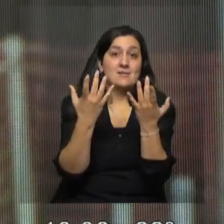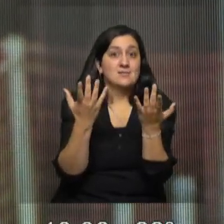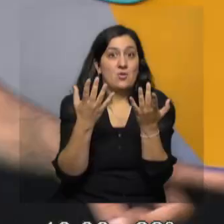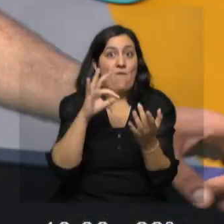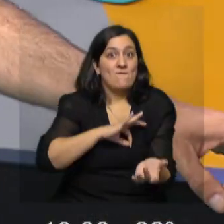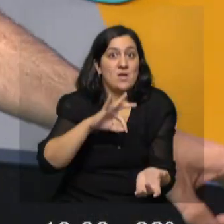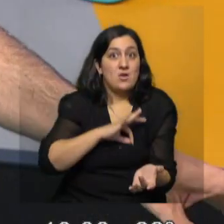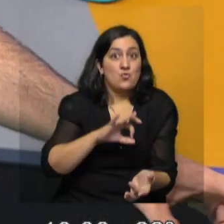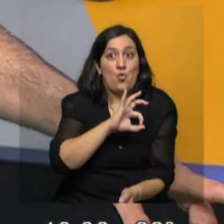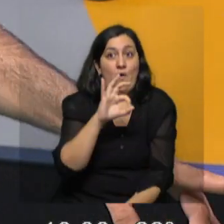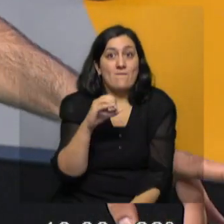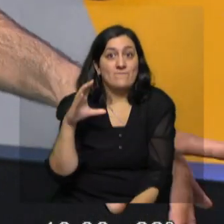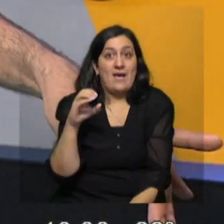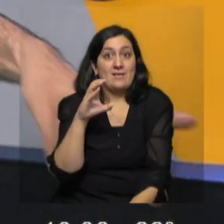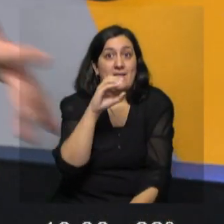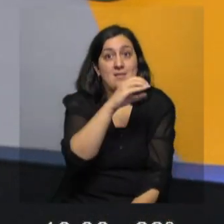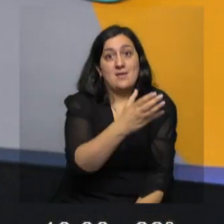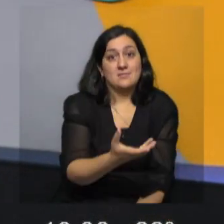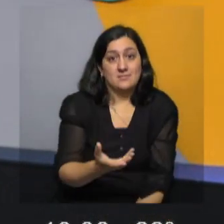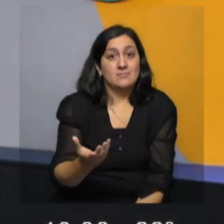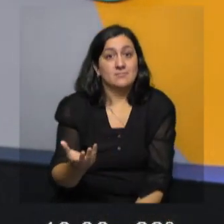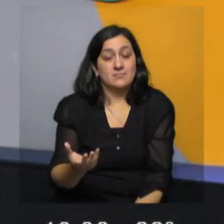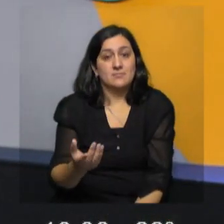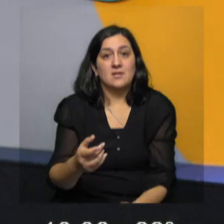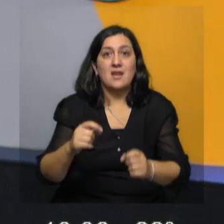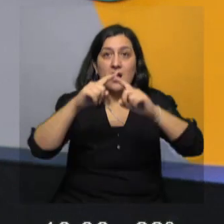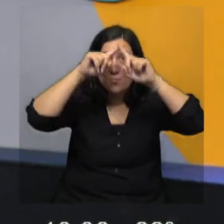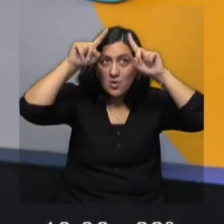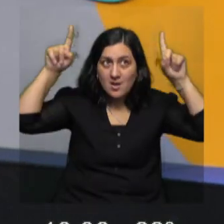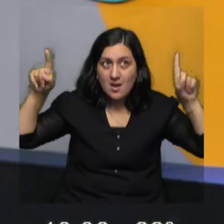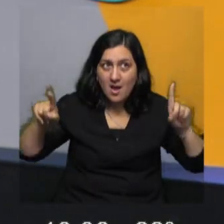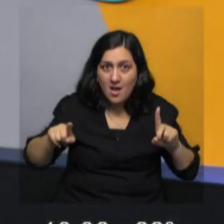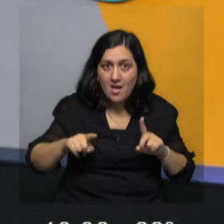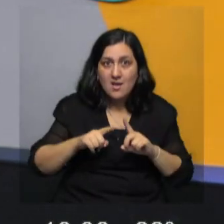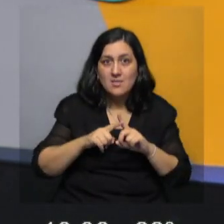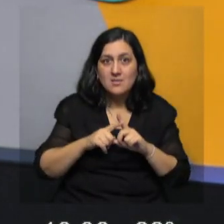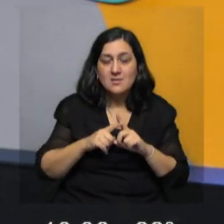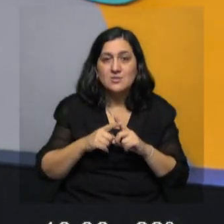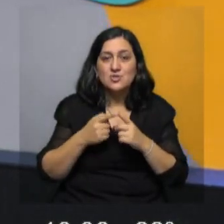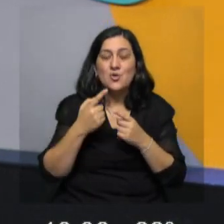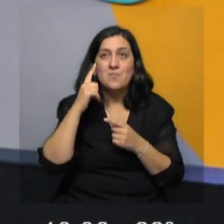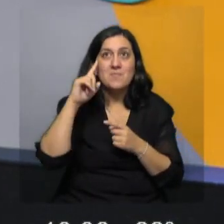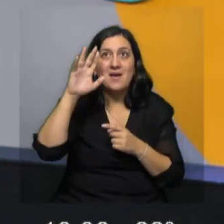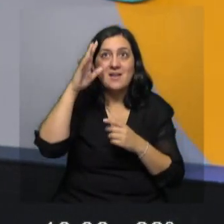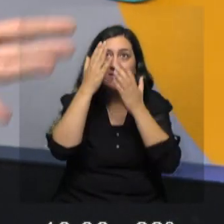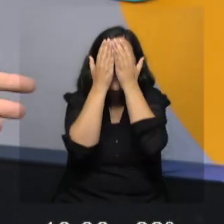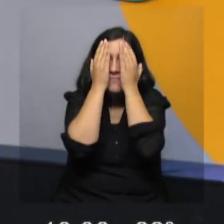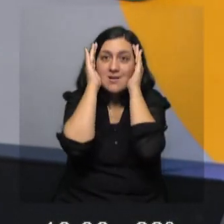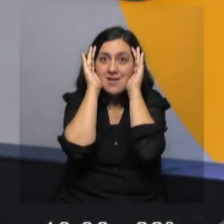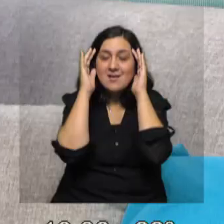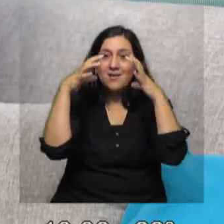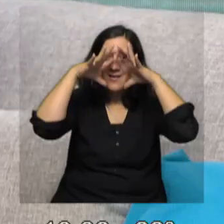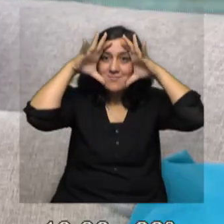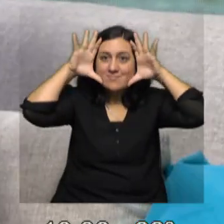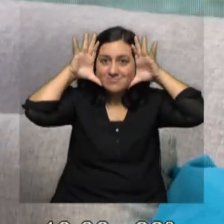ella... No es lo que va a estar explicando. Era grandote, ¿no? Yo me imaginaba con eso la cara puesto así. Porque... Es un campo plato de